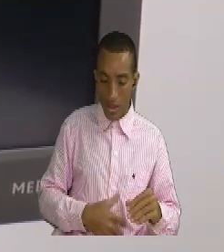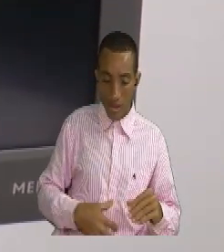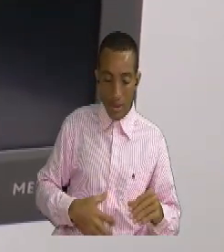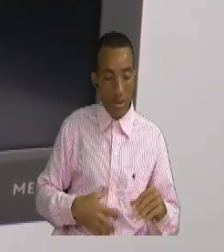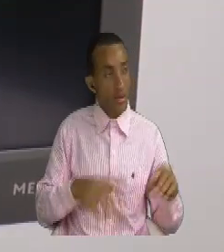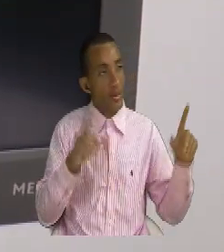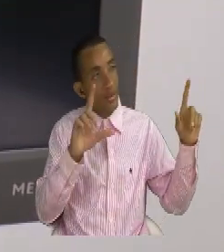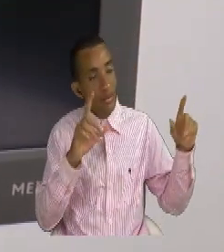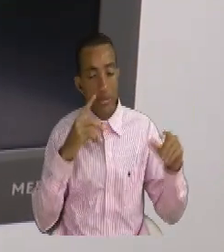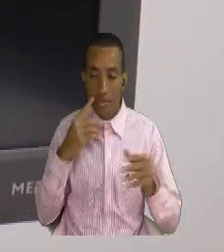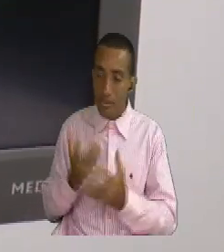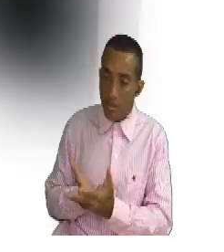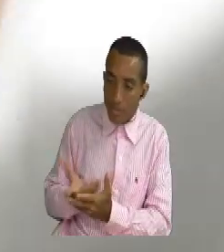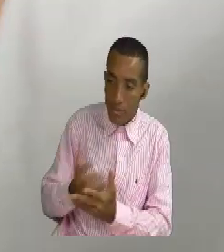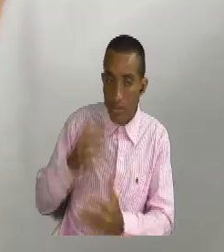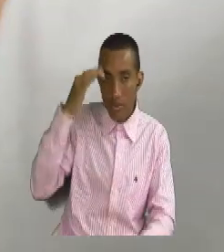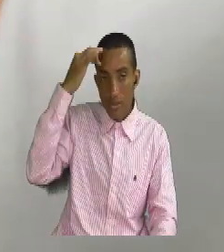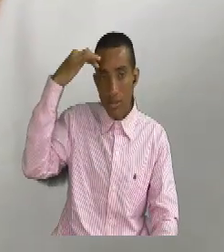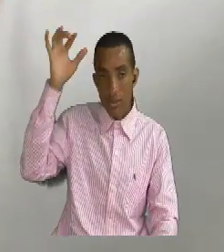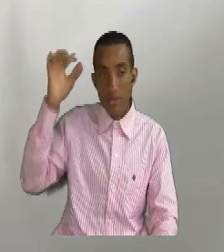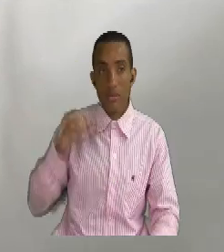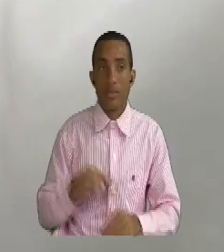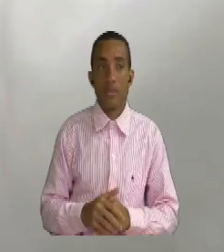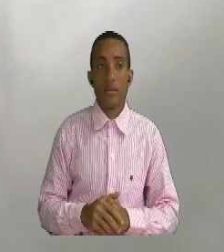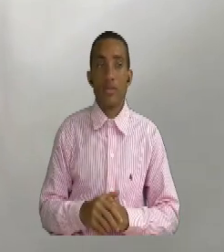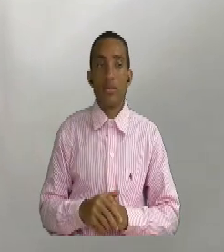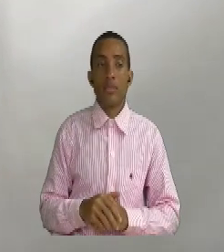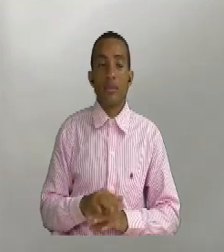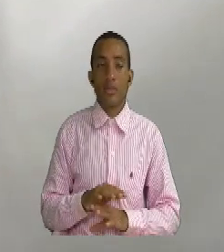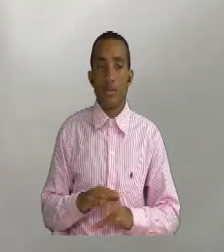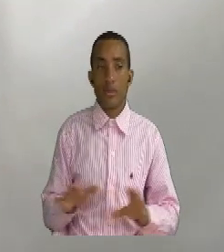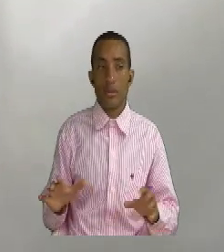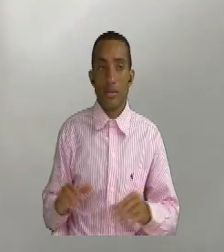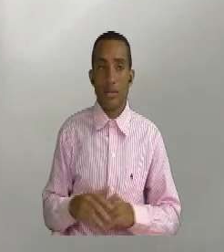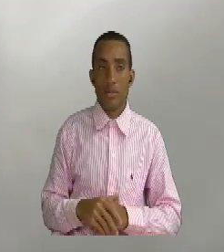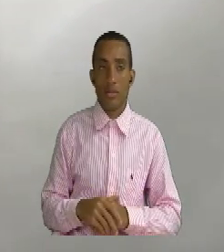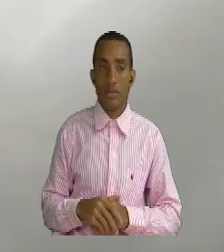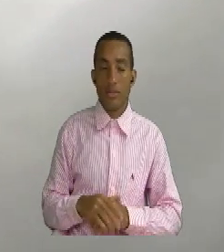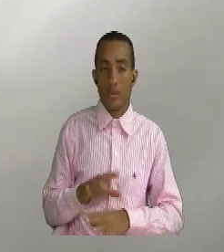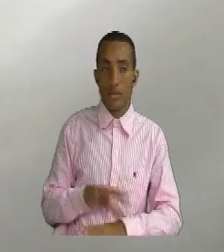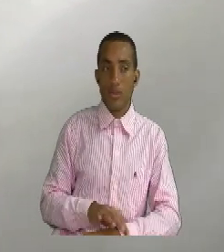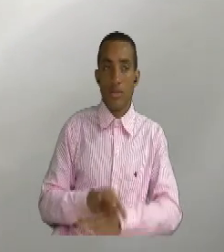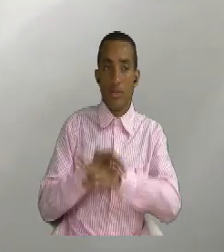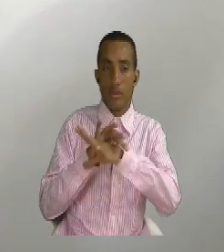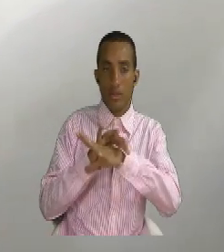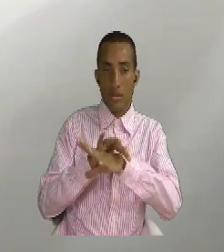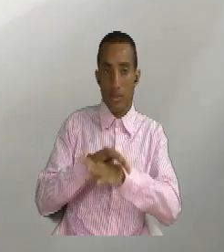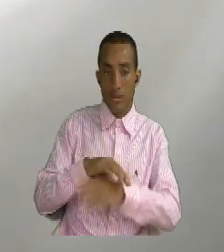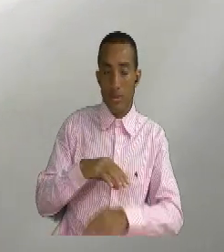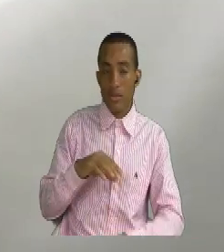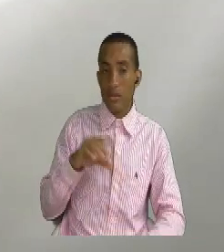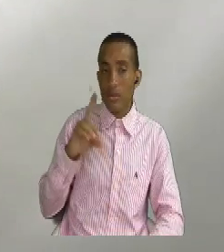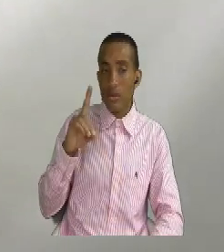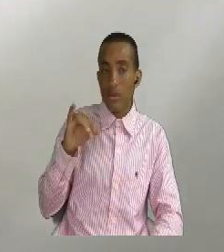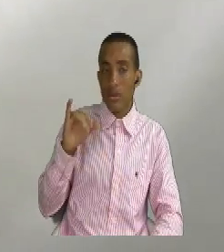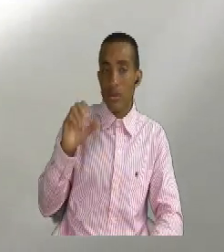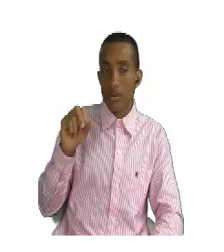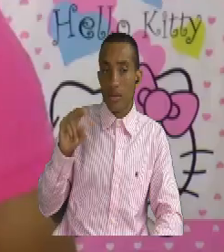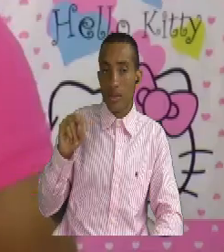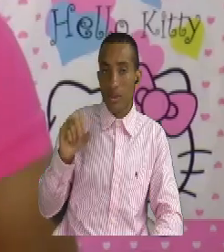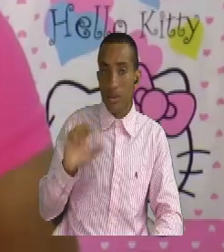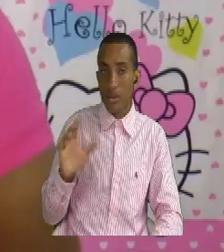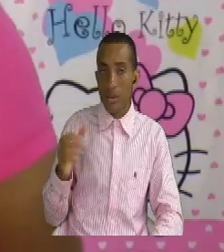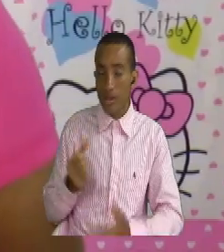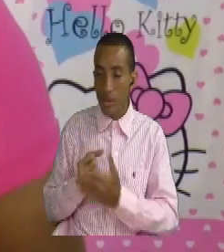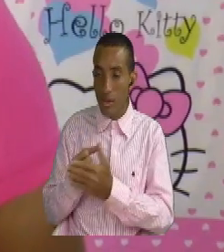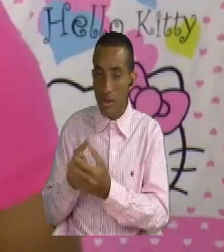una asesoría adecuada por un profesional. Entonces, a raíz de eso, vemos con la doctora Diana la oportunidad de formar esta alianza para poder apoyar a